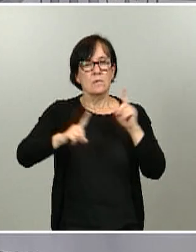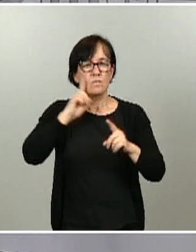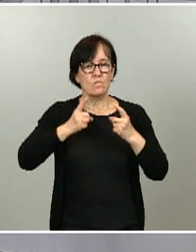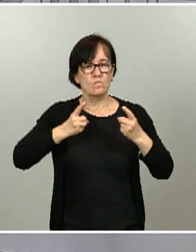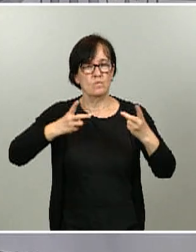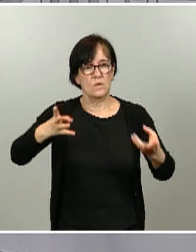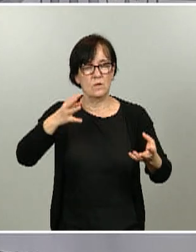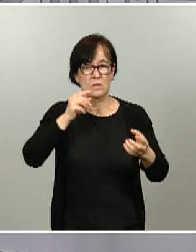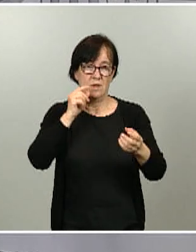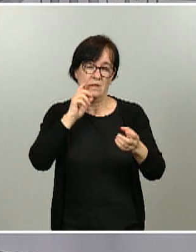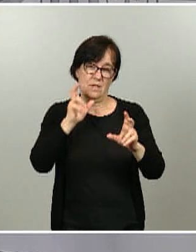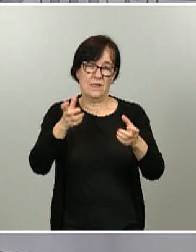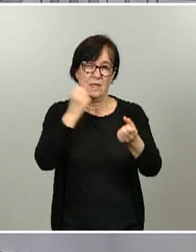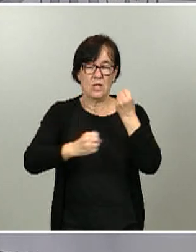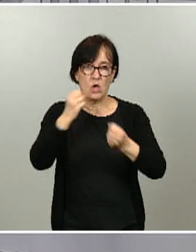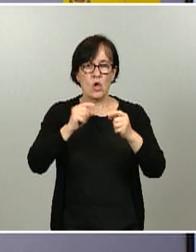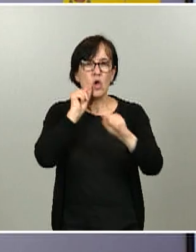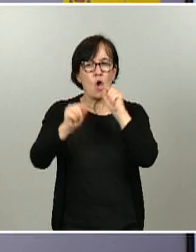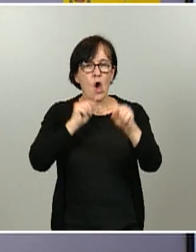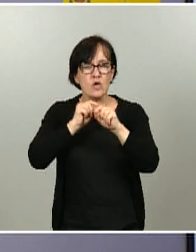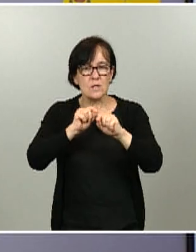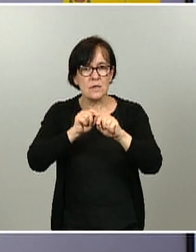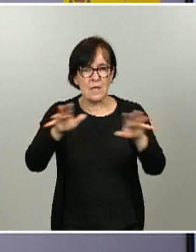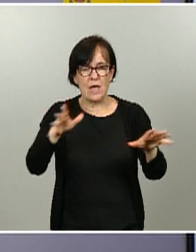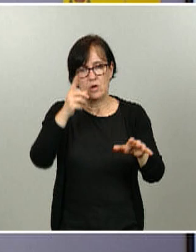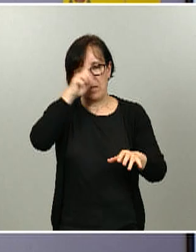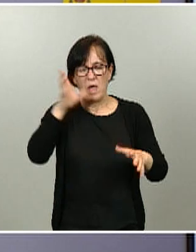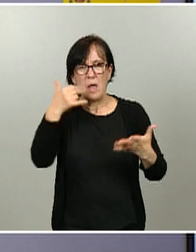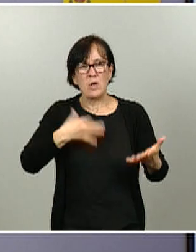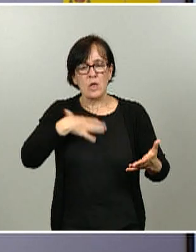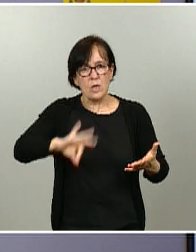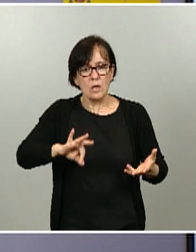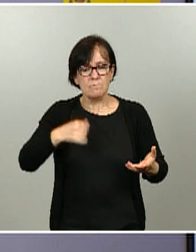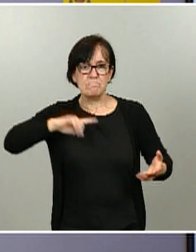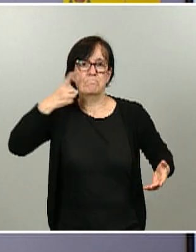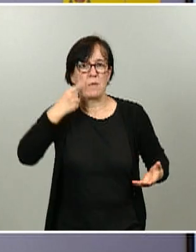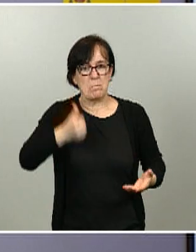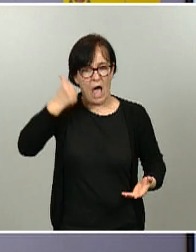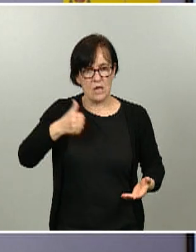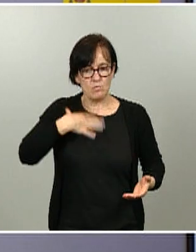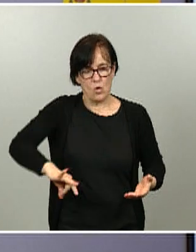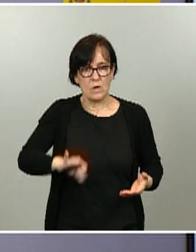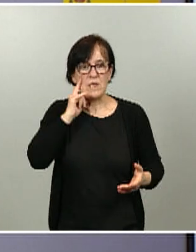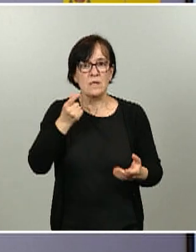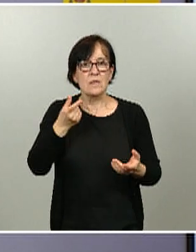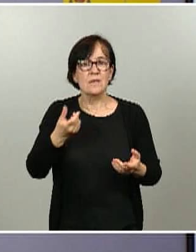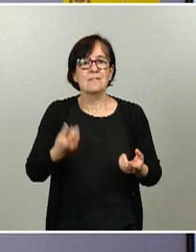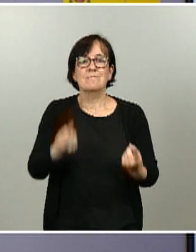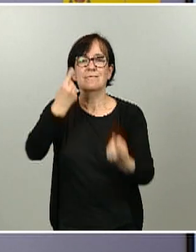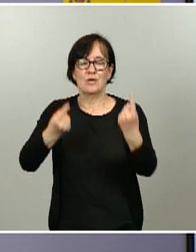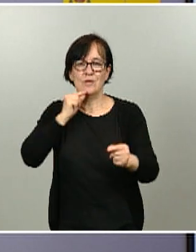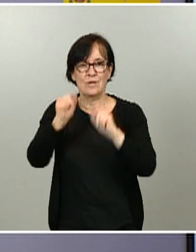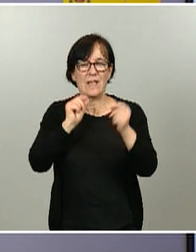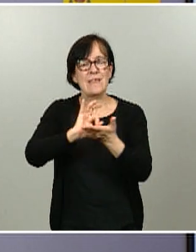con respecto a otros días, corresponden a una mayor capacidad de detectar los casos de nuevos contagios. Servimedia le pregunta qué importancia y